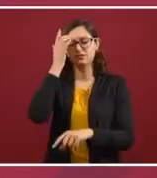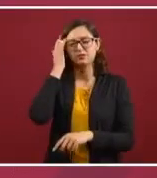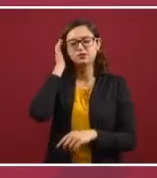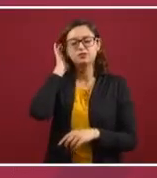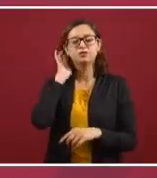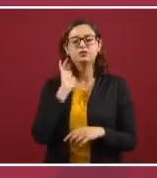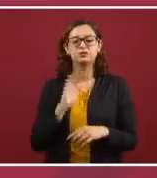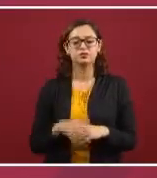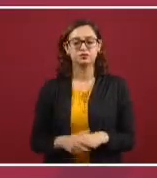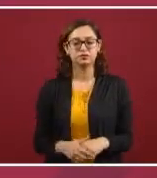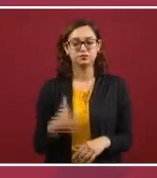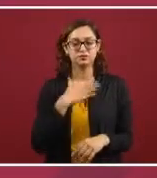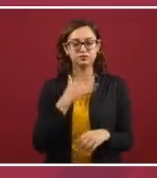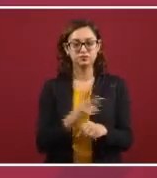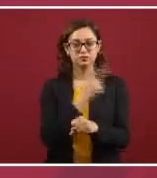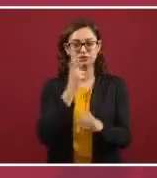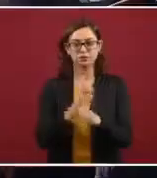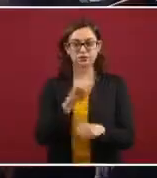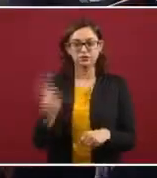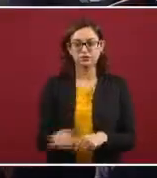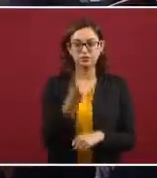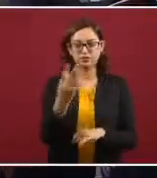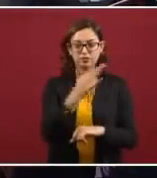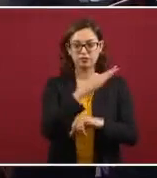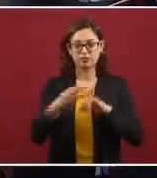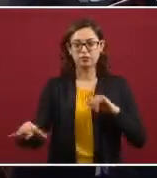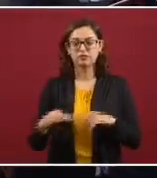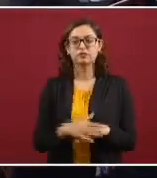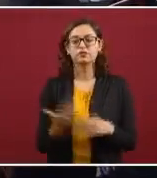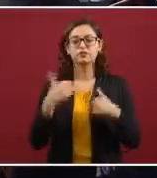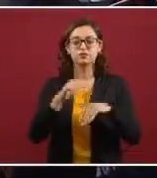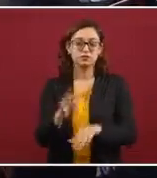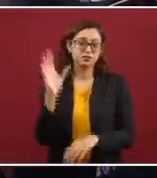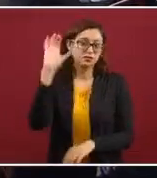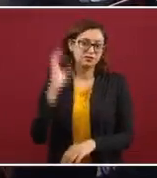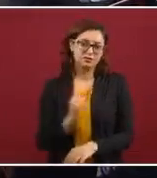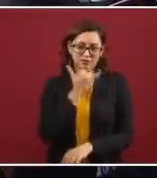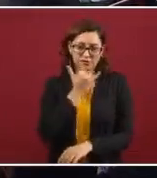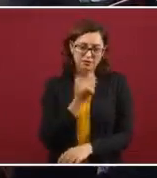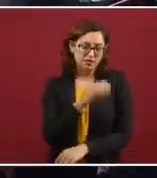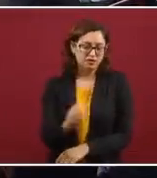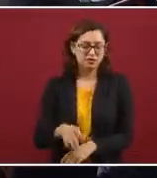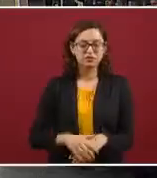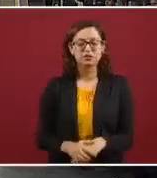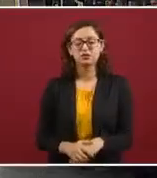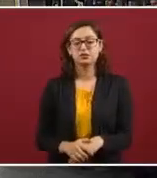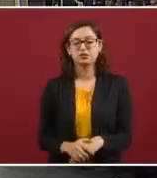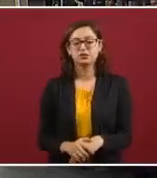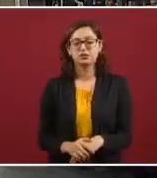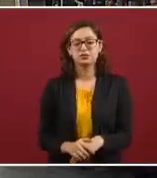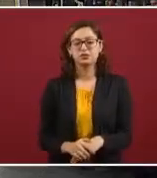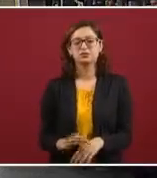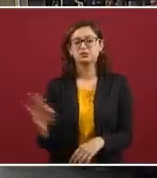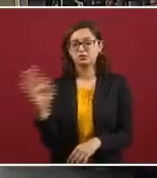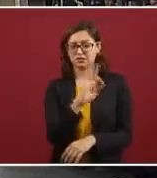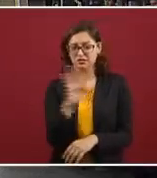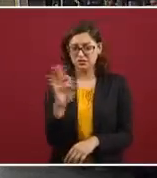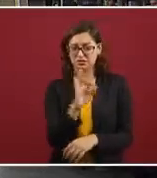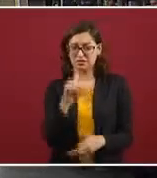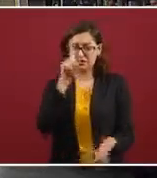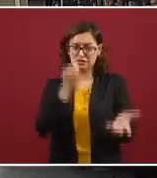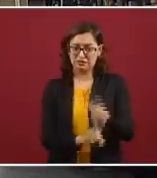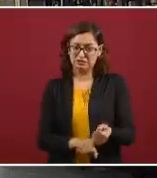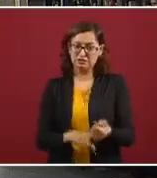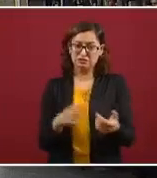segunda pregunta y última, Culiacán, es obligado. ¿No será que tiene el enemigo en casa, presidente, que le